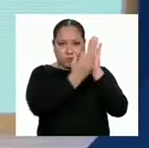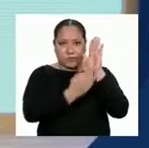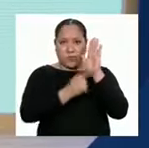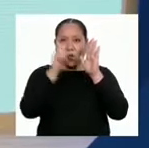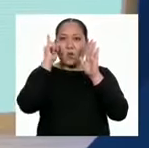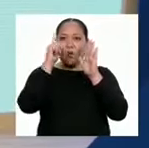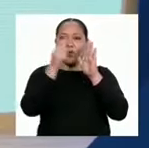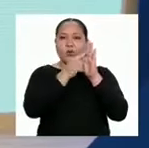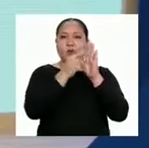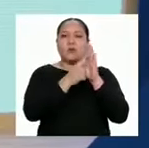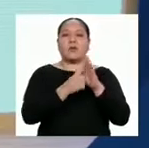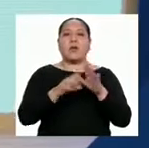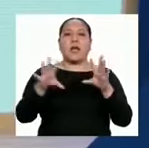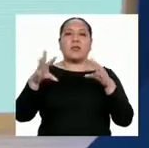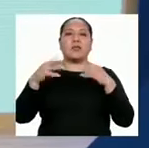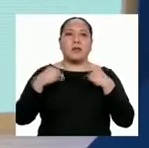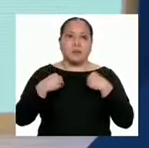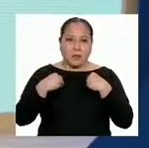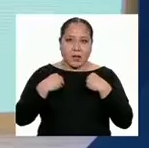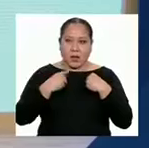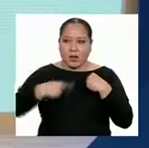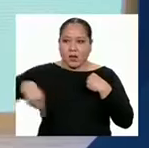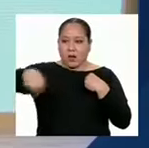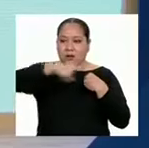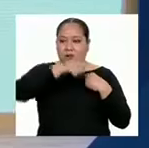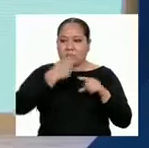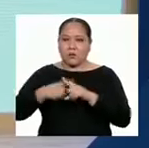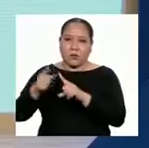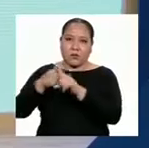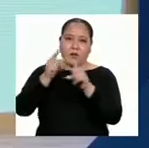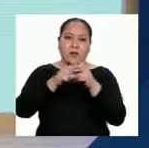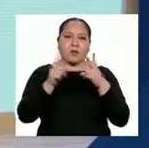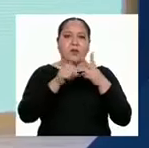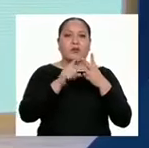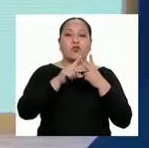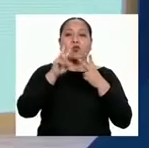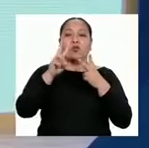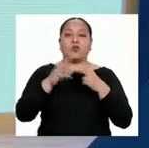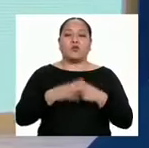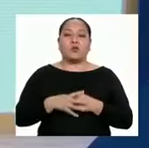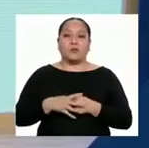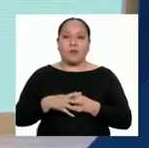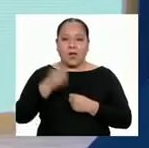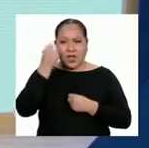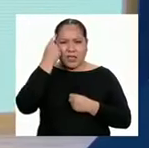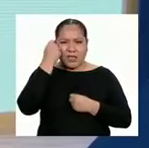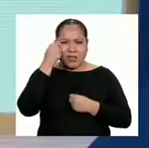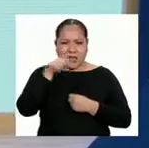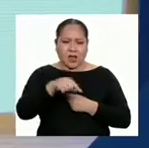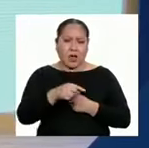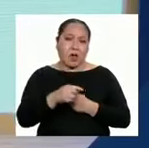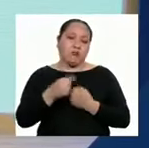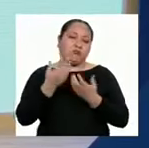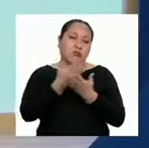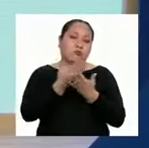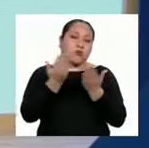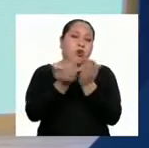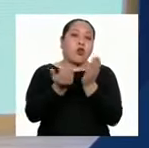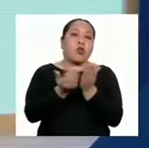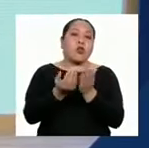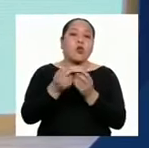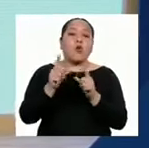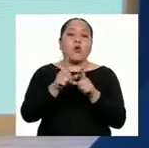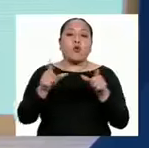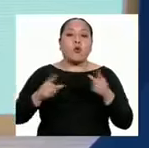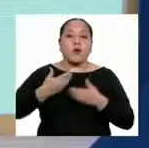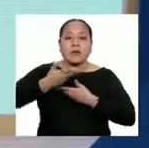1. Reconocer que somos diversos. 2. Entender la escuela como un espacio de